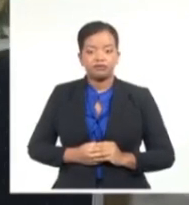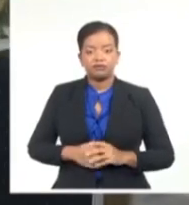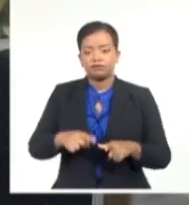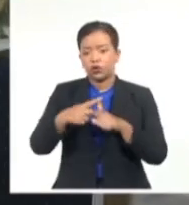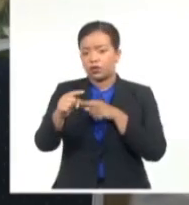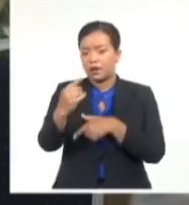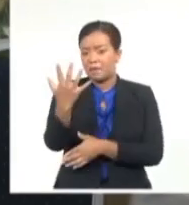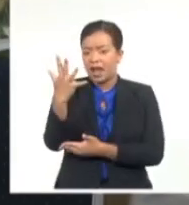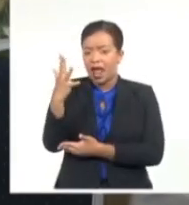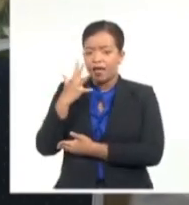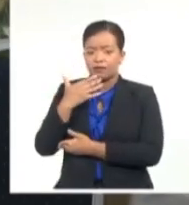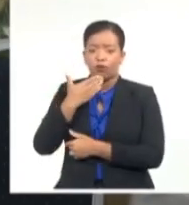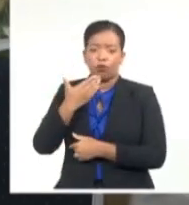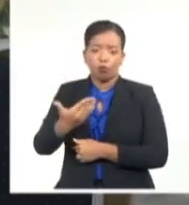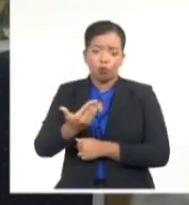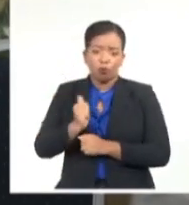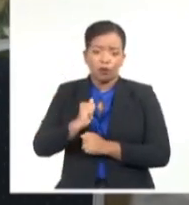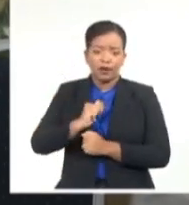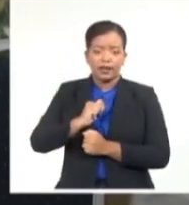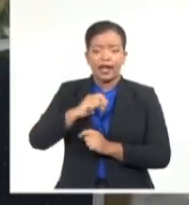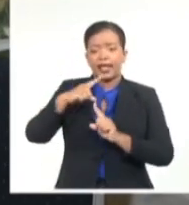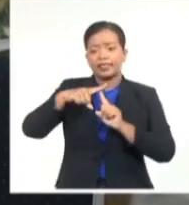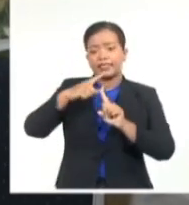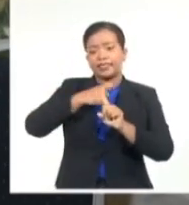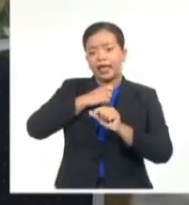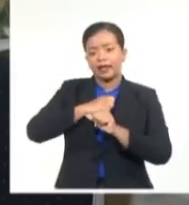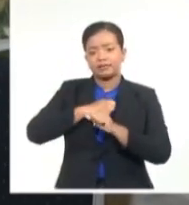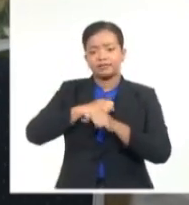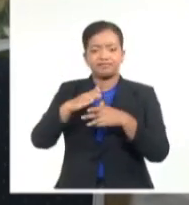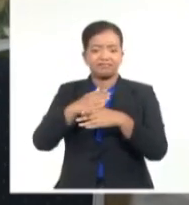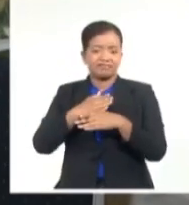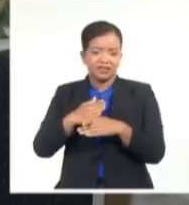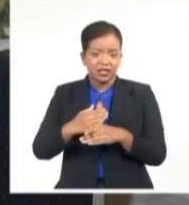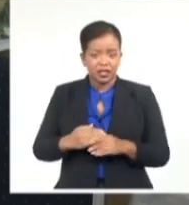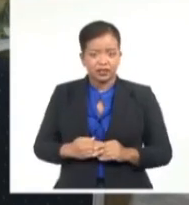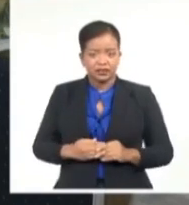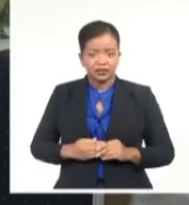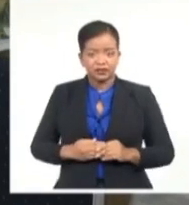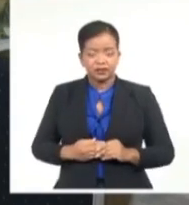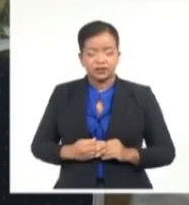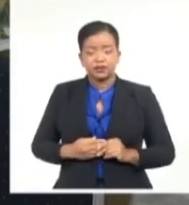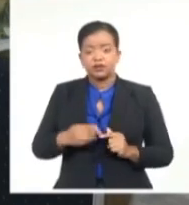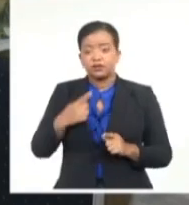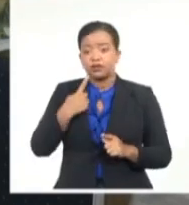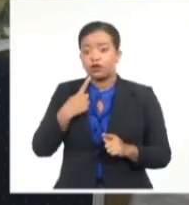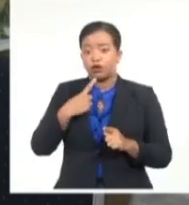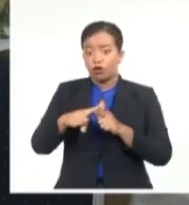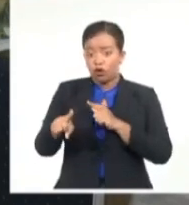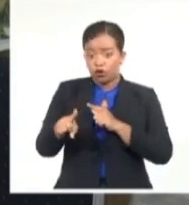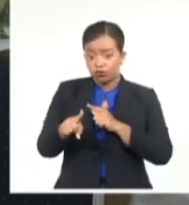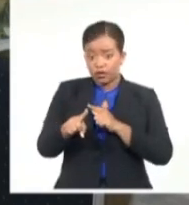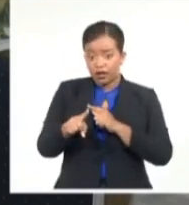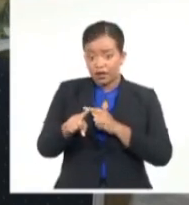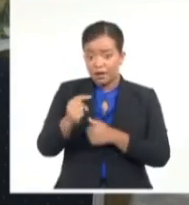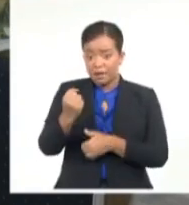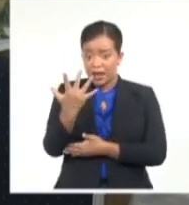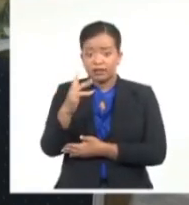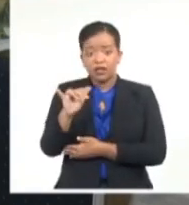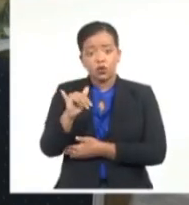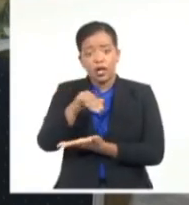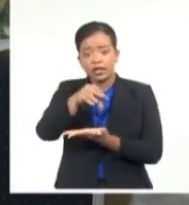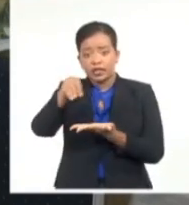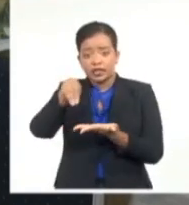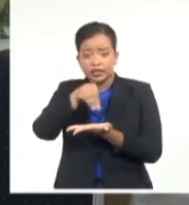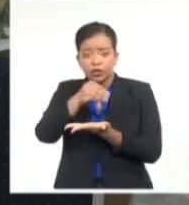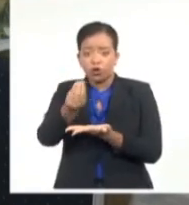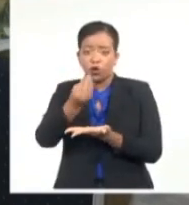aromáticas, independientemente de las medicinales, son plantas aromáticas medicinales, y un porciento importante de plantas que también tienen la función de condimento, como la